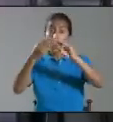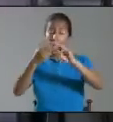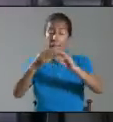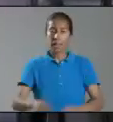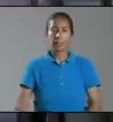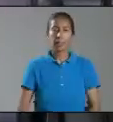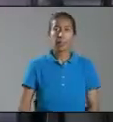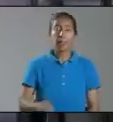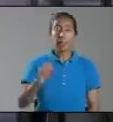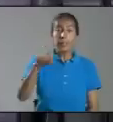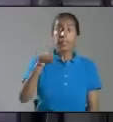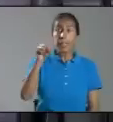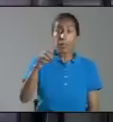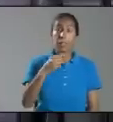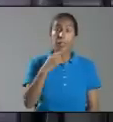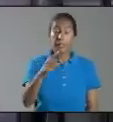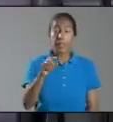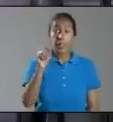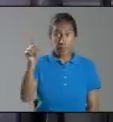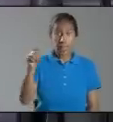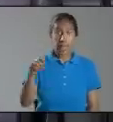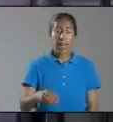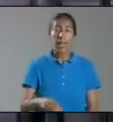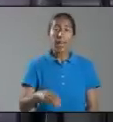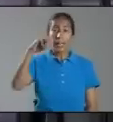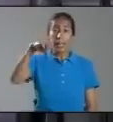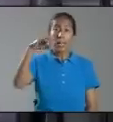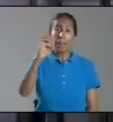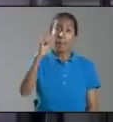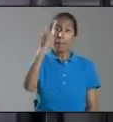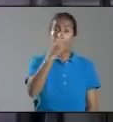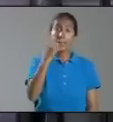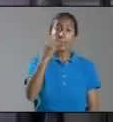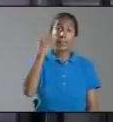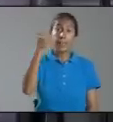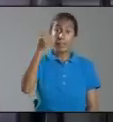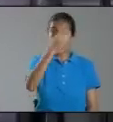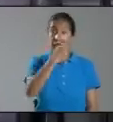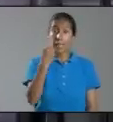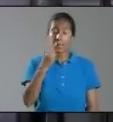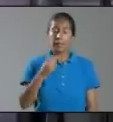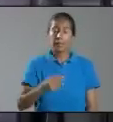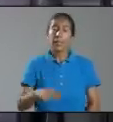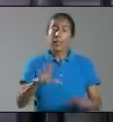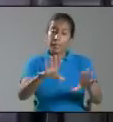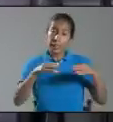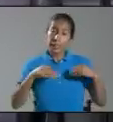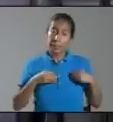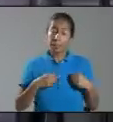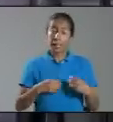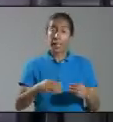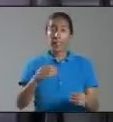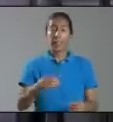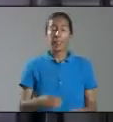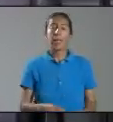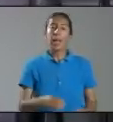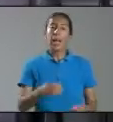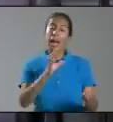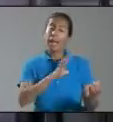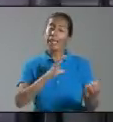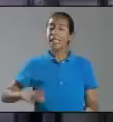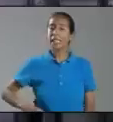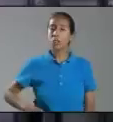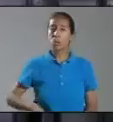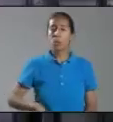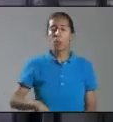decían que era el Mesías, entonces tenían que aceptar a Cristo. Y como lo habían crucificado, entonces le dijeron: no, ahí Isaías está hablando